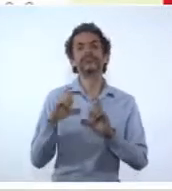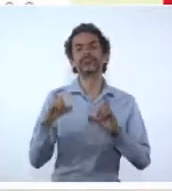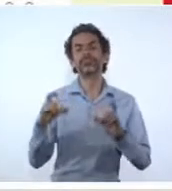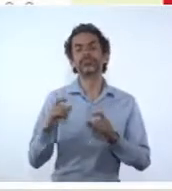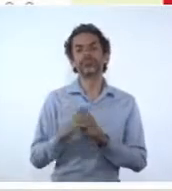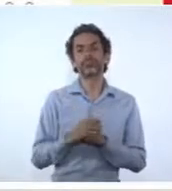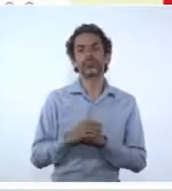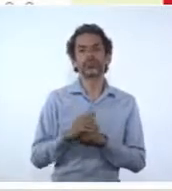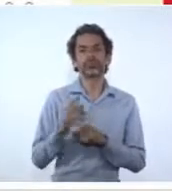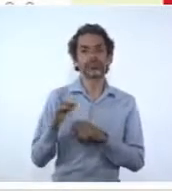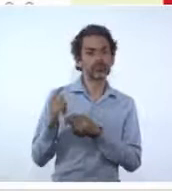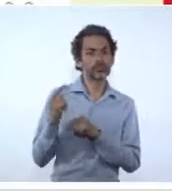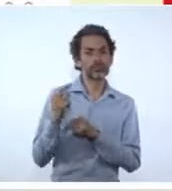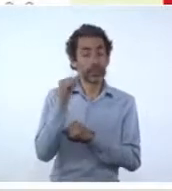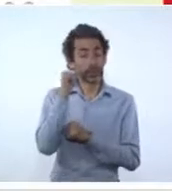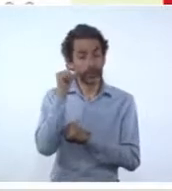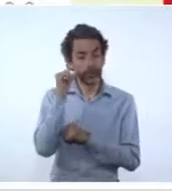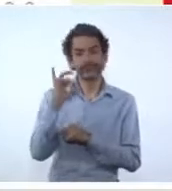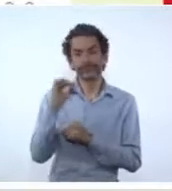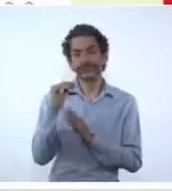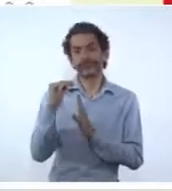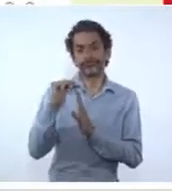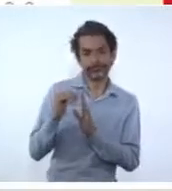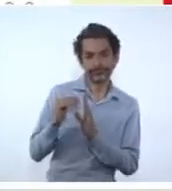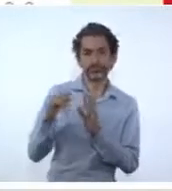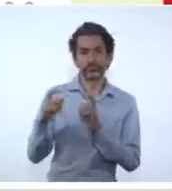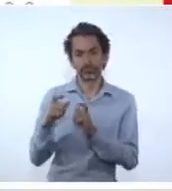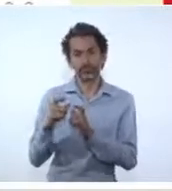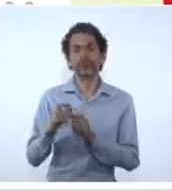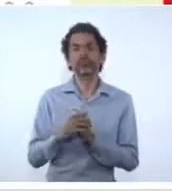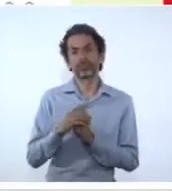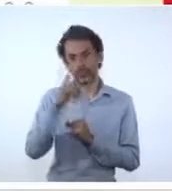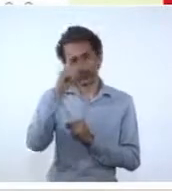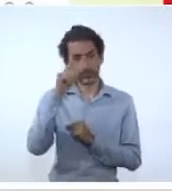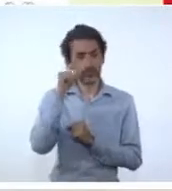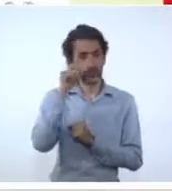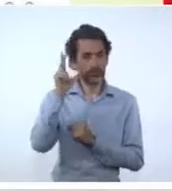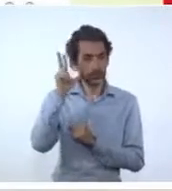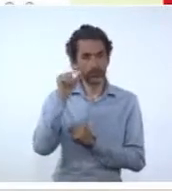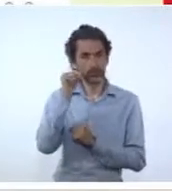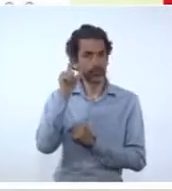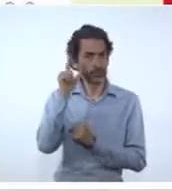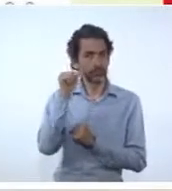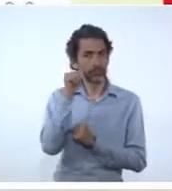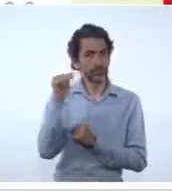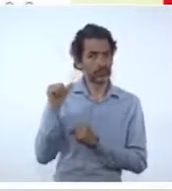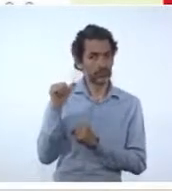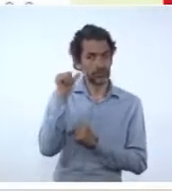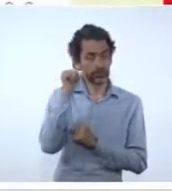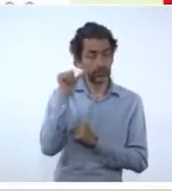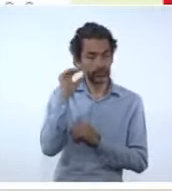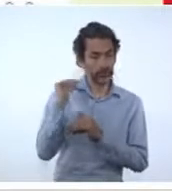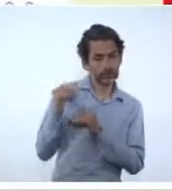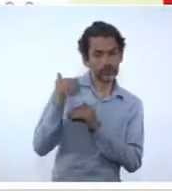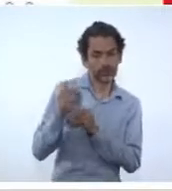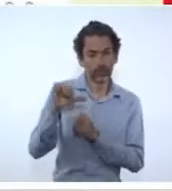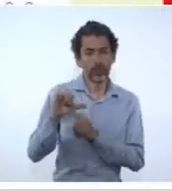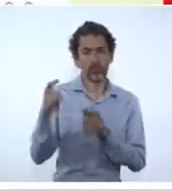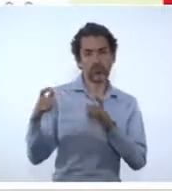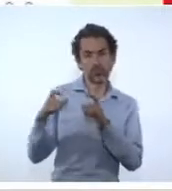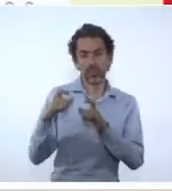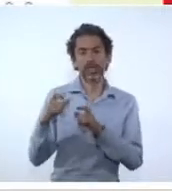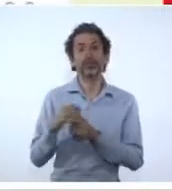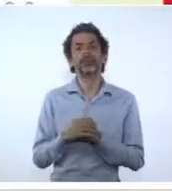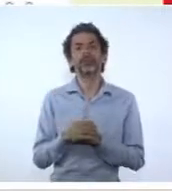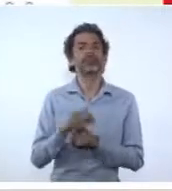Se redujo el día de ayer para antier a ayer y ayer a hoy, una pequeña reducción de alrededor